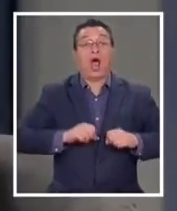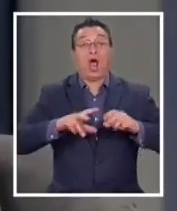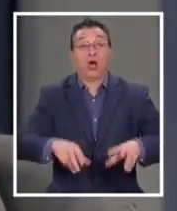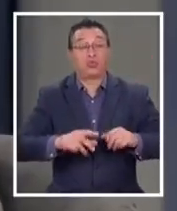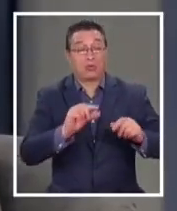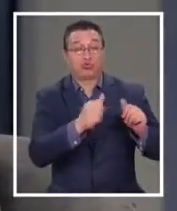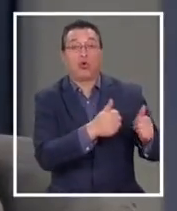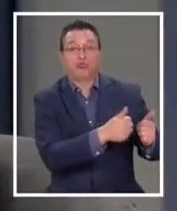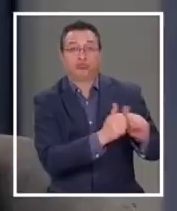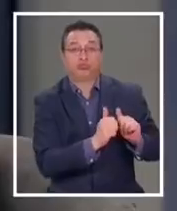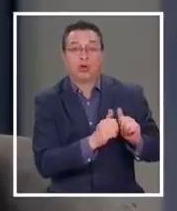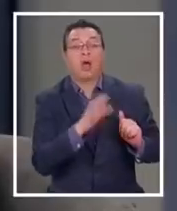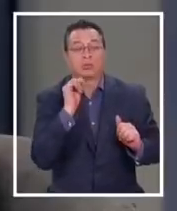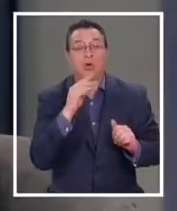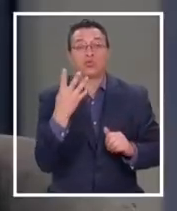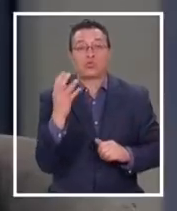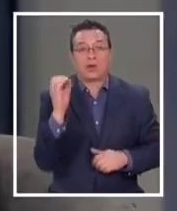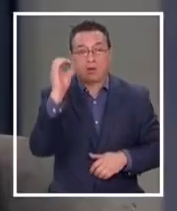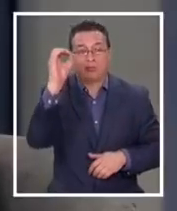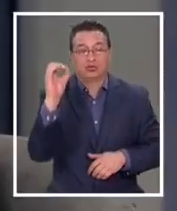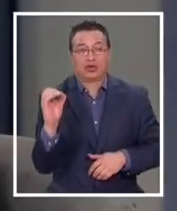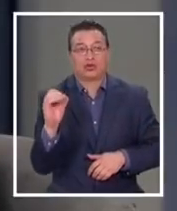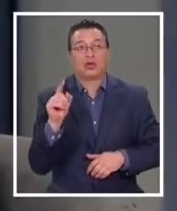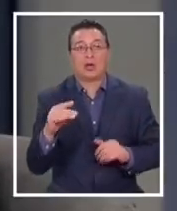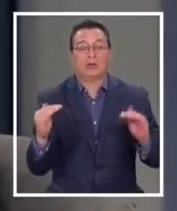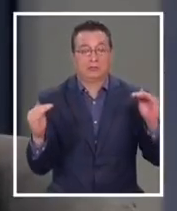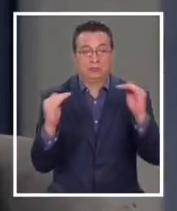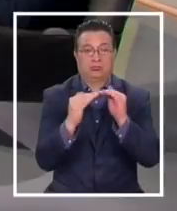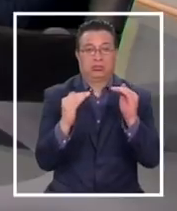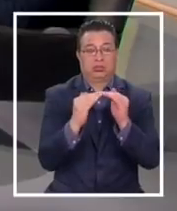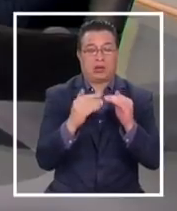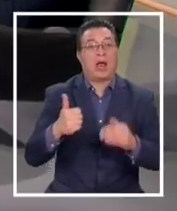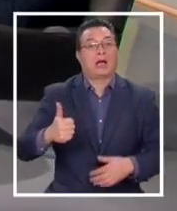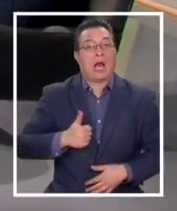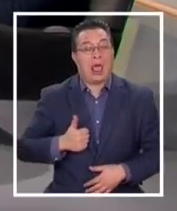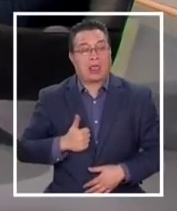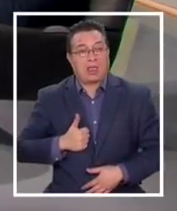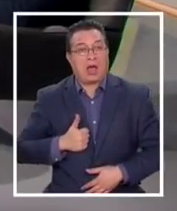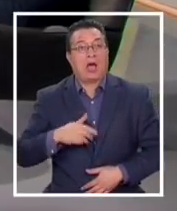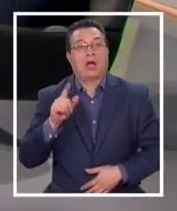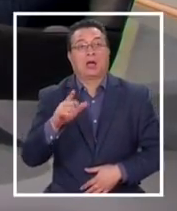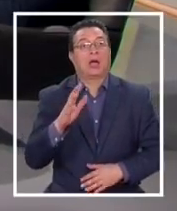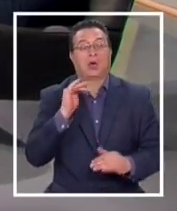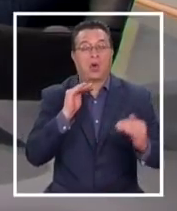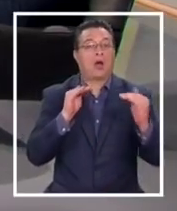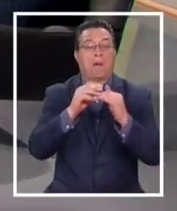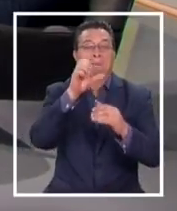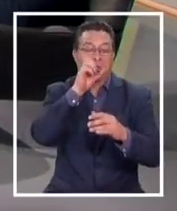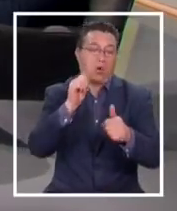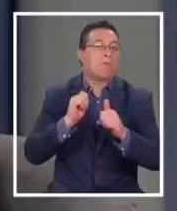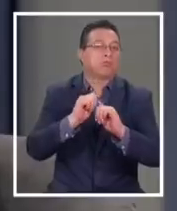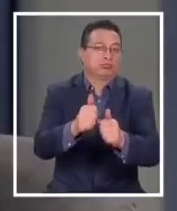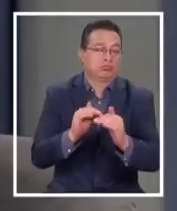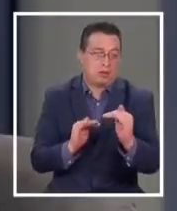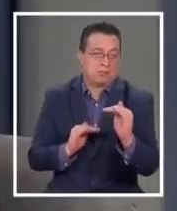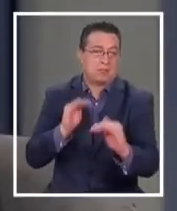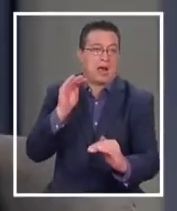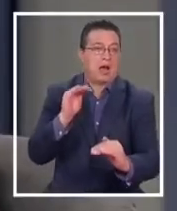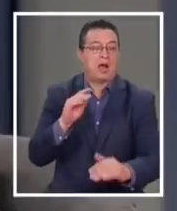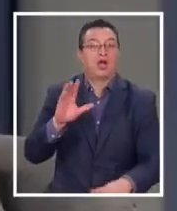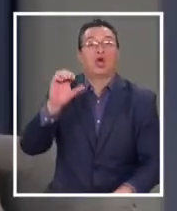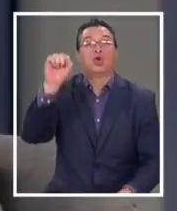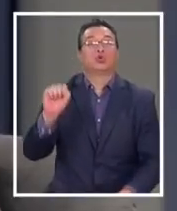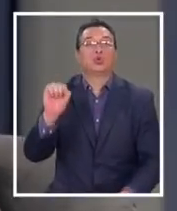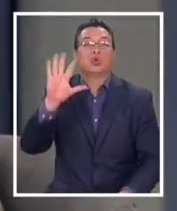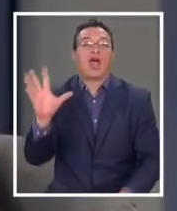por poco, pero estamos del orden del 40%, que es asimilable a lo que tiene Canadá, México, está muy por sobre Perú, por sobre